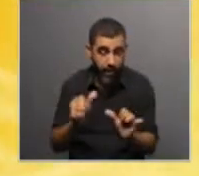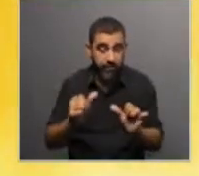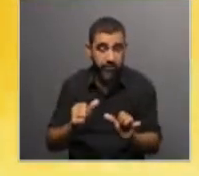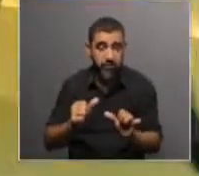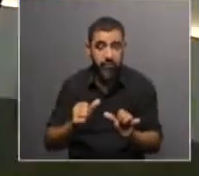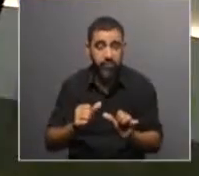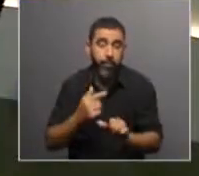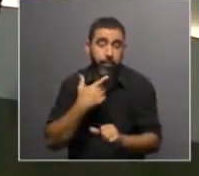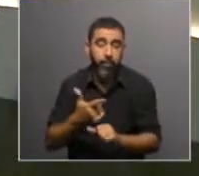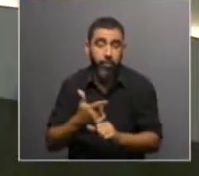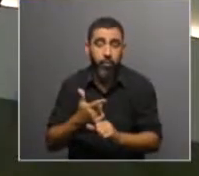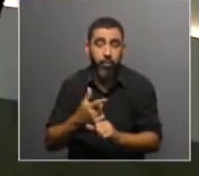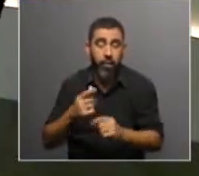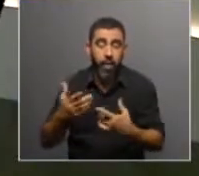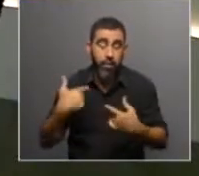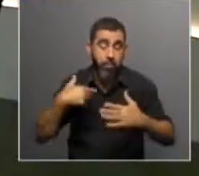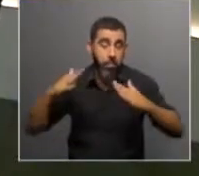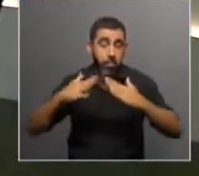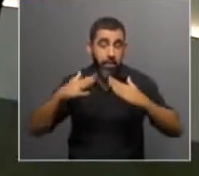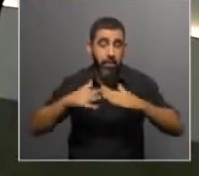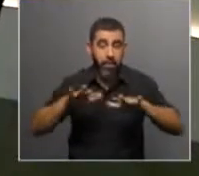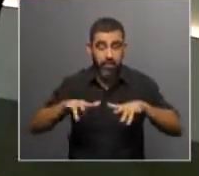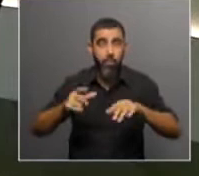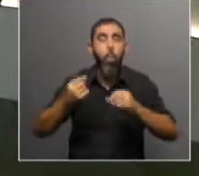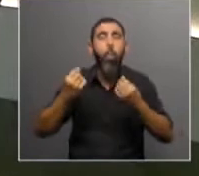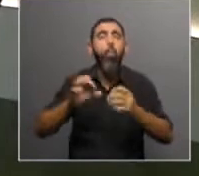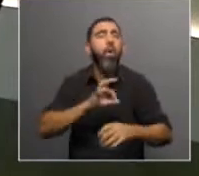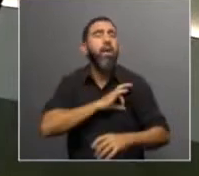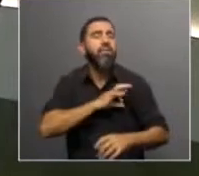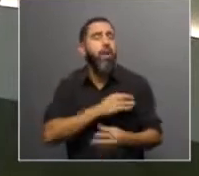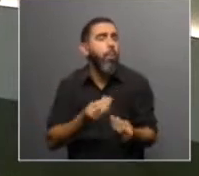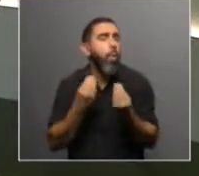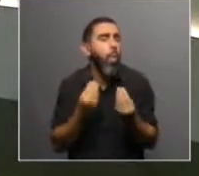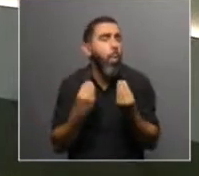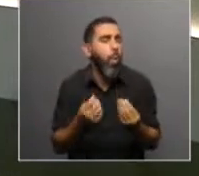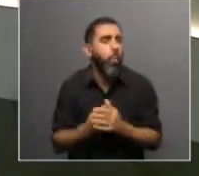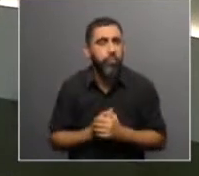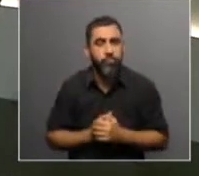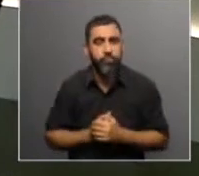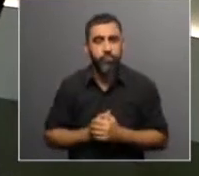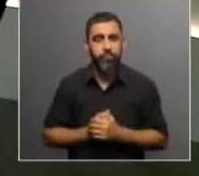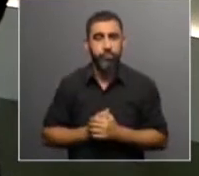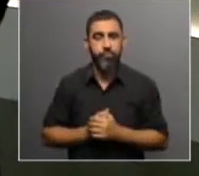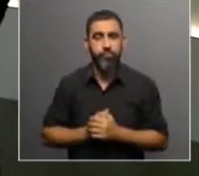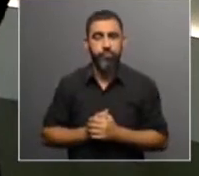través a través de la distancia. ¿Cómo tomás un práctico? ¿Cómo tomás un parcial? ¿Cómo haces una prueba de